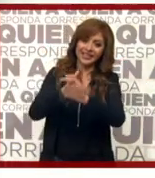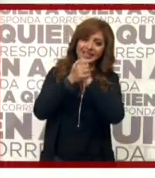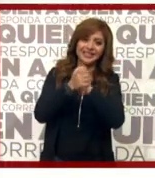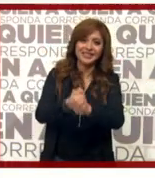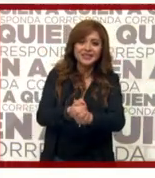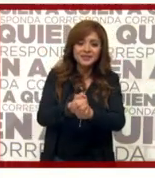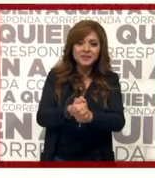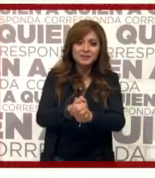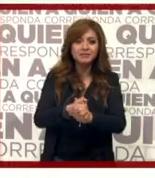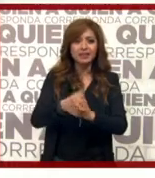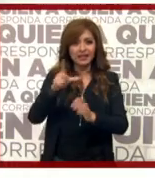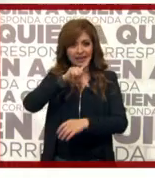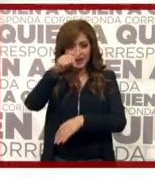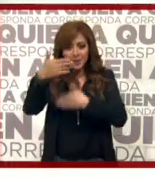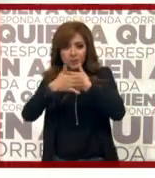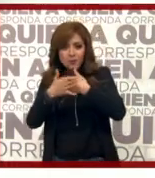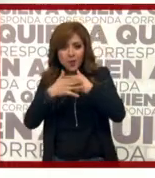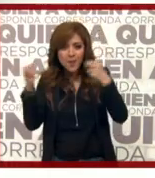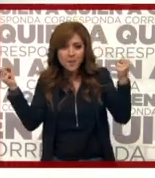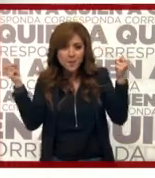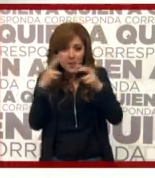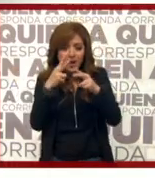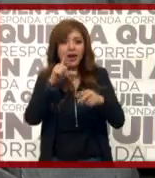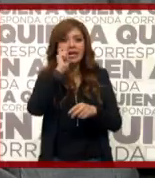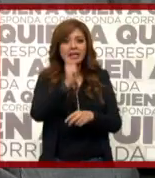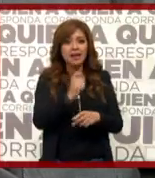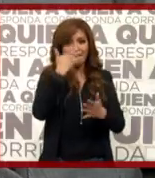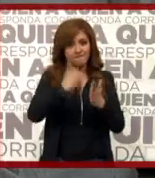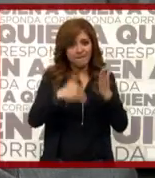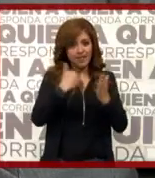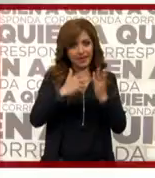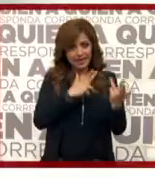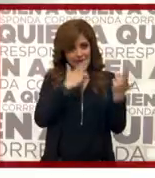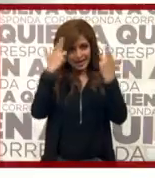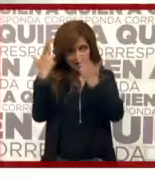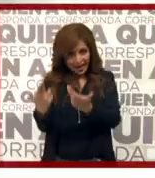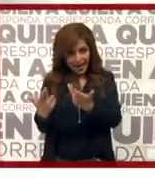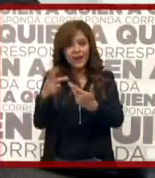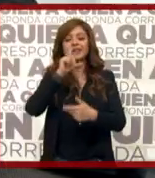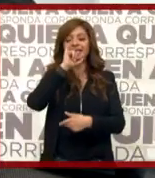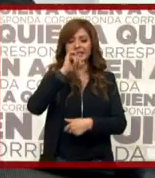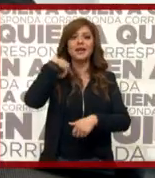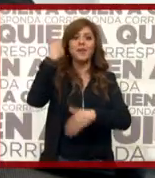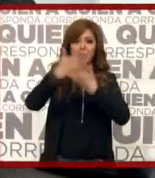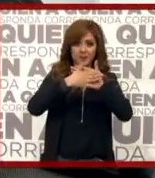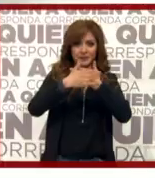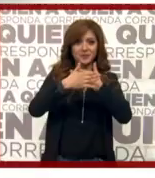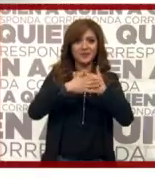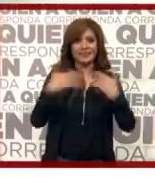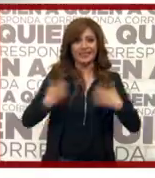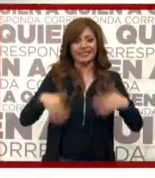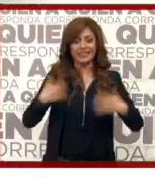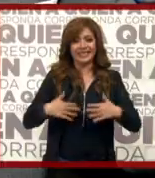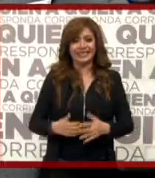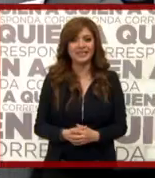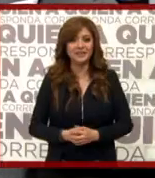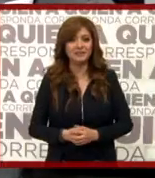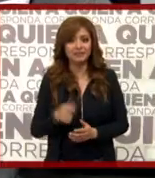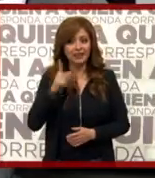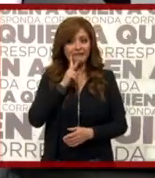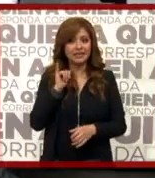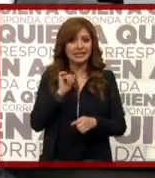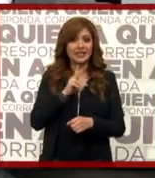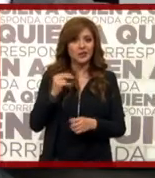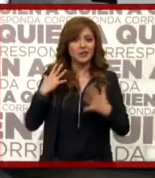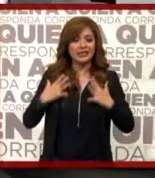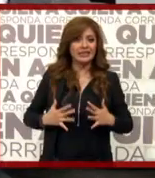gracias lo dejamos est Hasta luego también porque vienen con el regalo no vienen con el regalo Próximamente hecho a ver si es su color creo